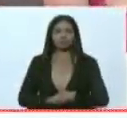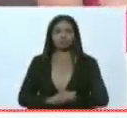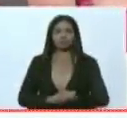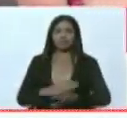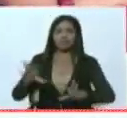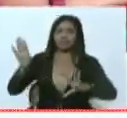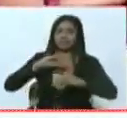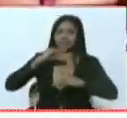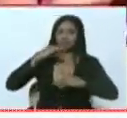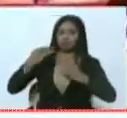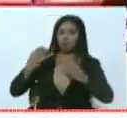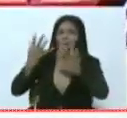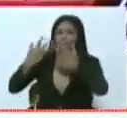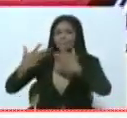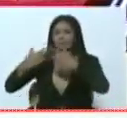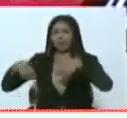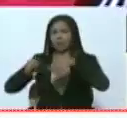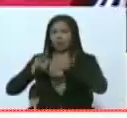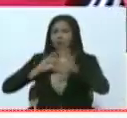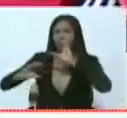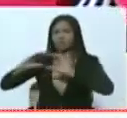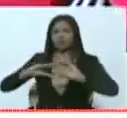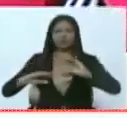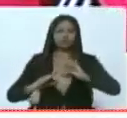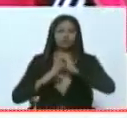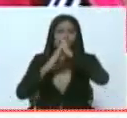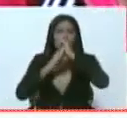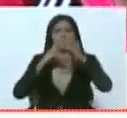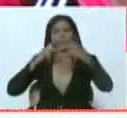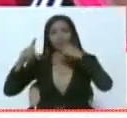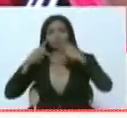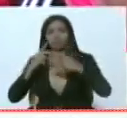aceitar la maquinaria de comunicación y dirección política,